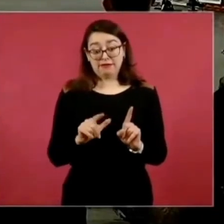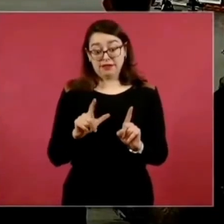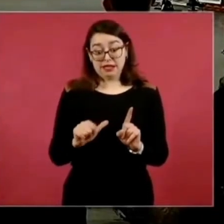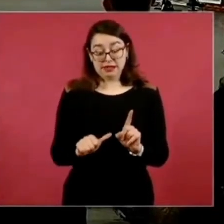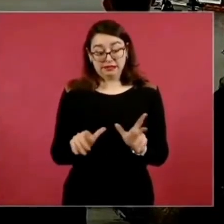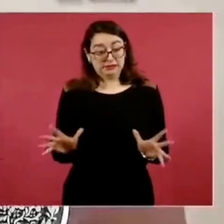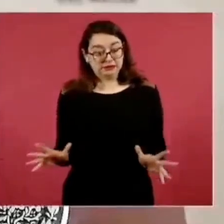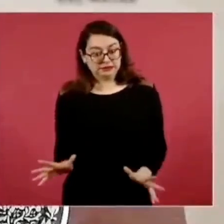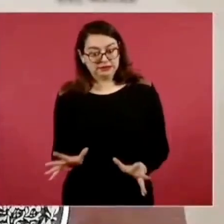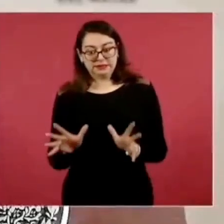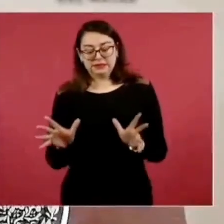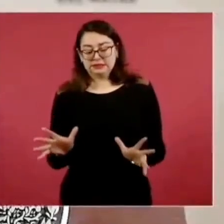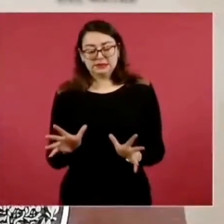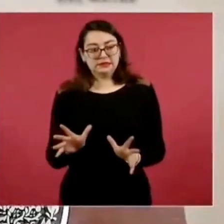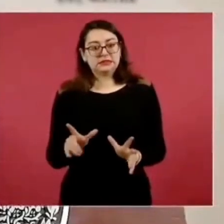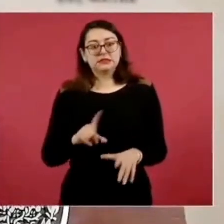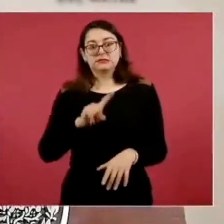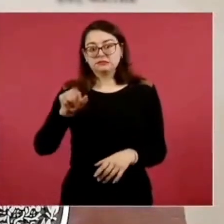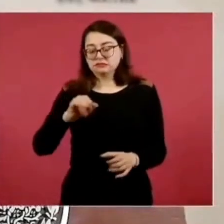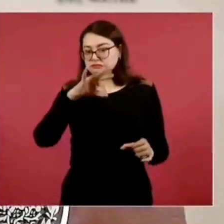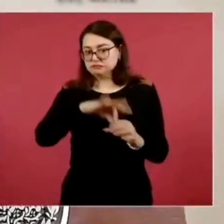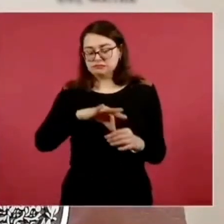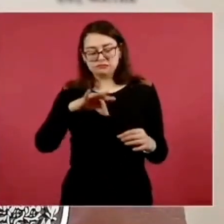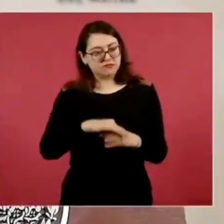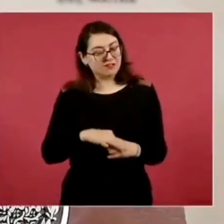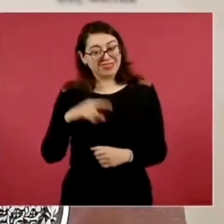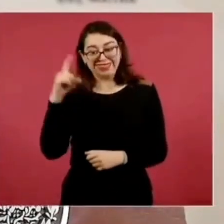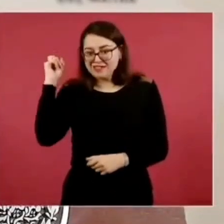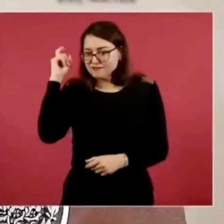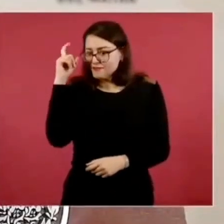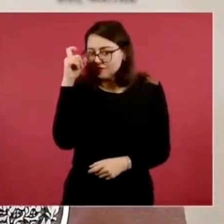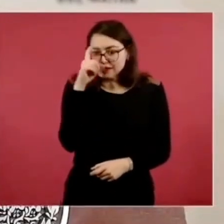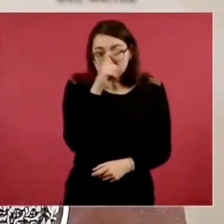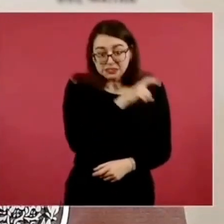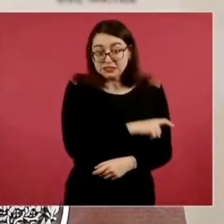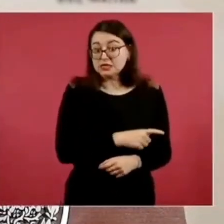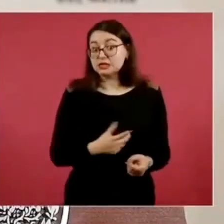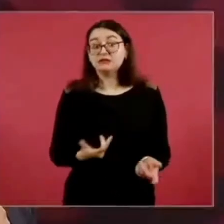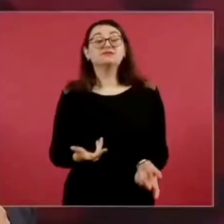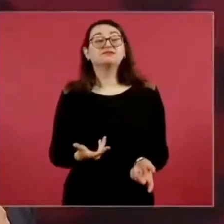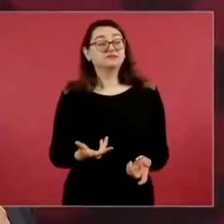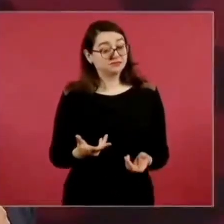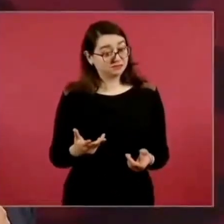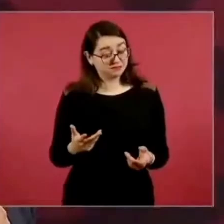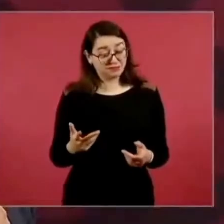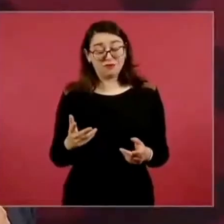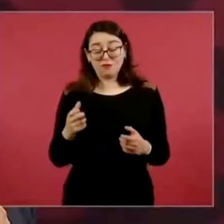se da la confrontación en la elección y hay muertos,